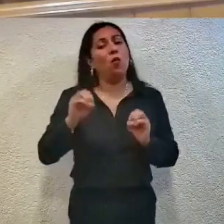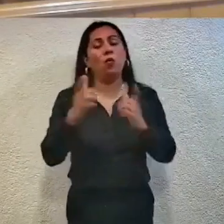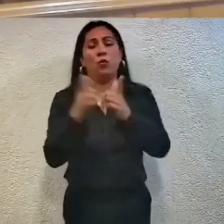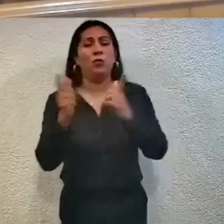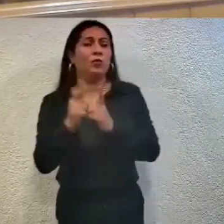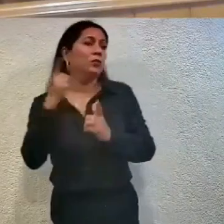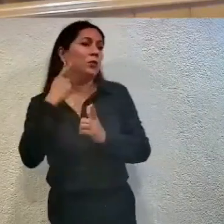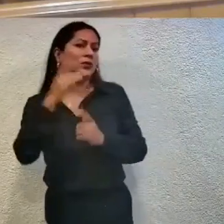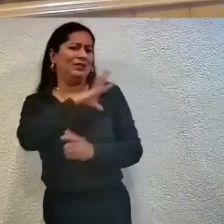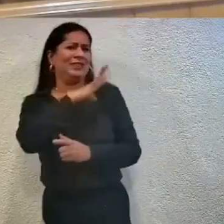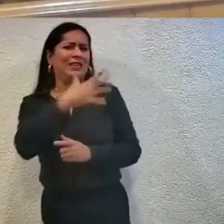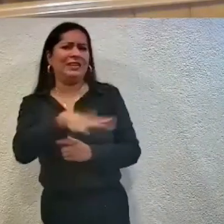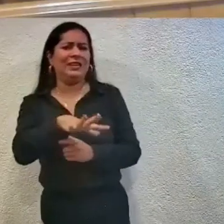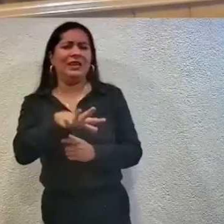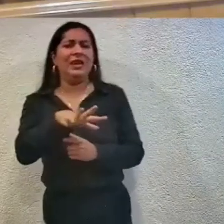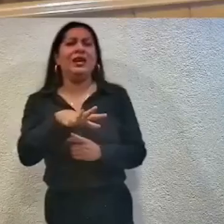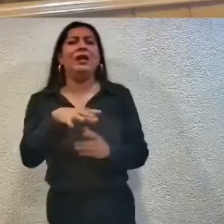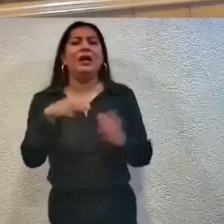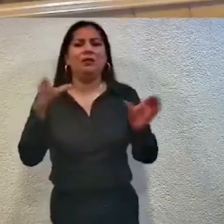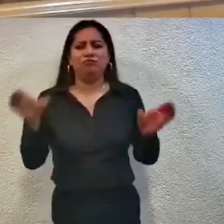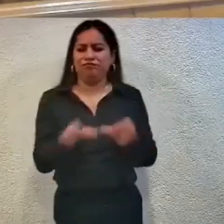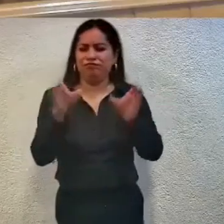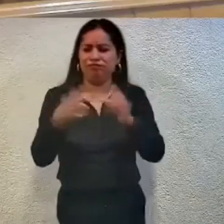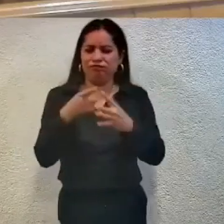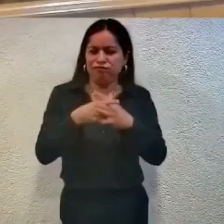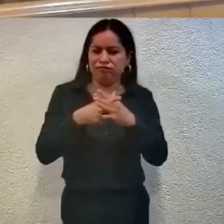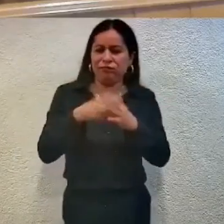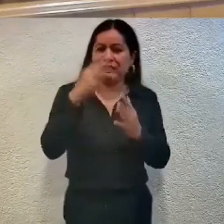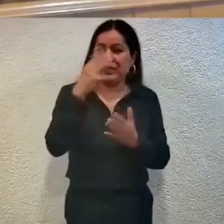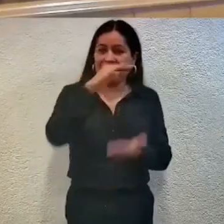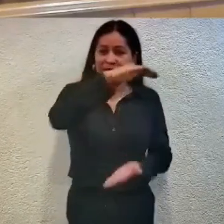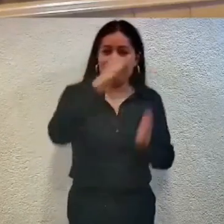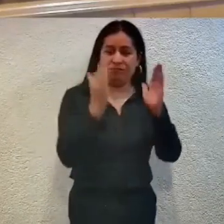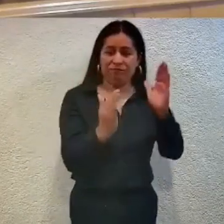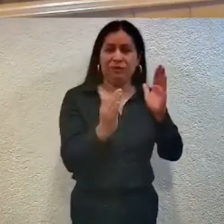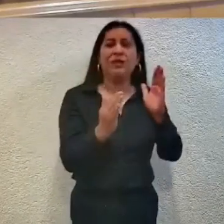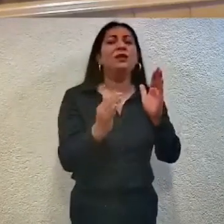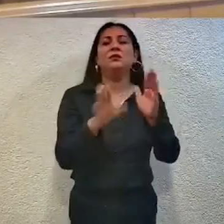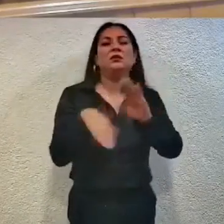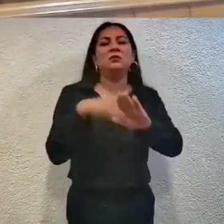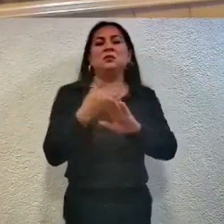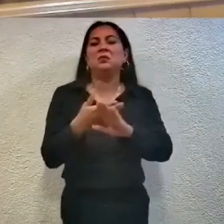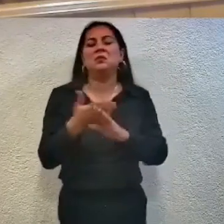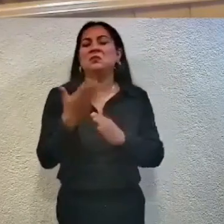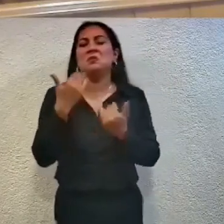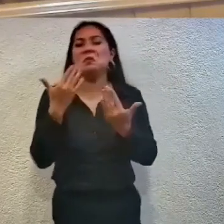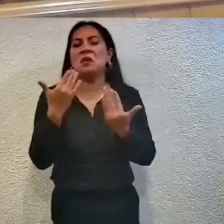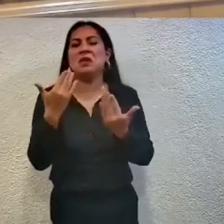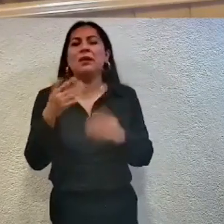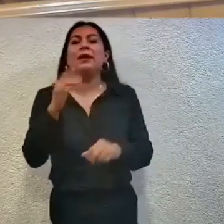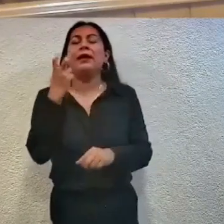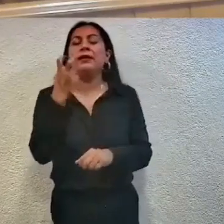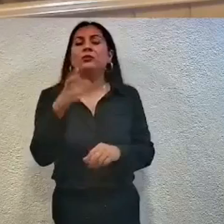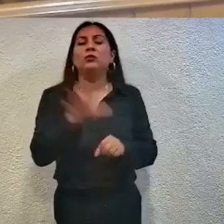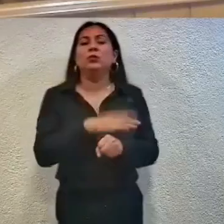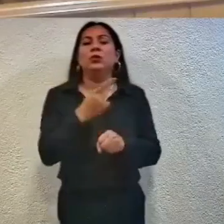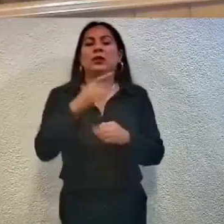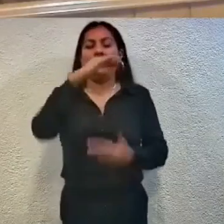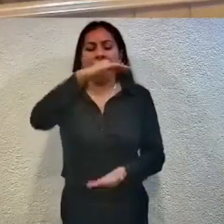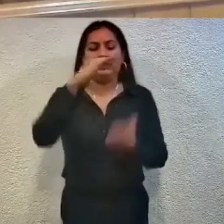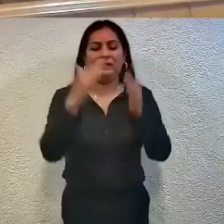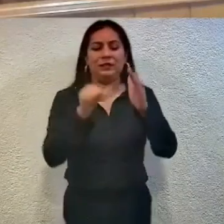políticos en general al escrutinio y cómputo de 3 casillas, se considera que los agravios son infundados. Ello porque en las